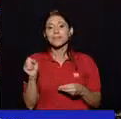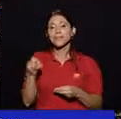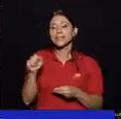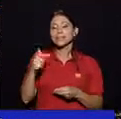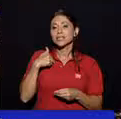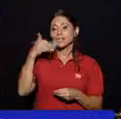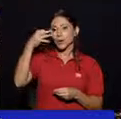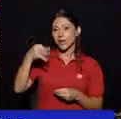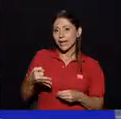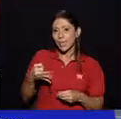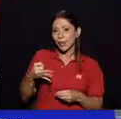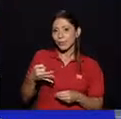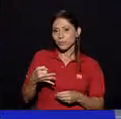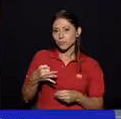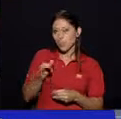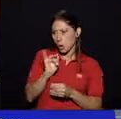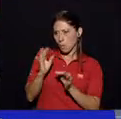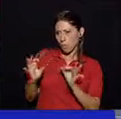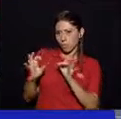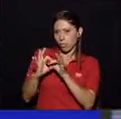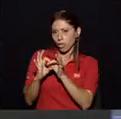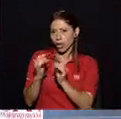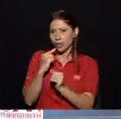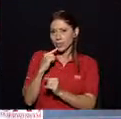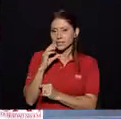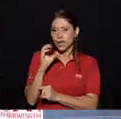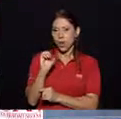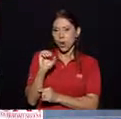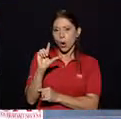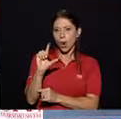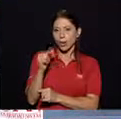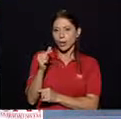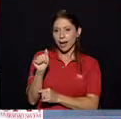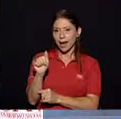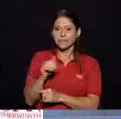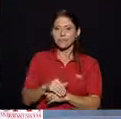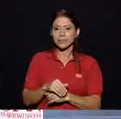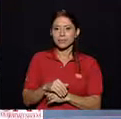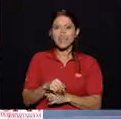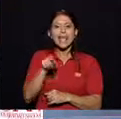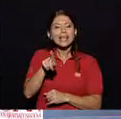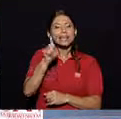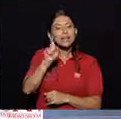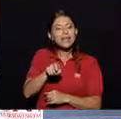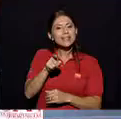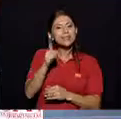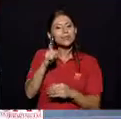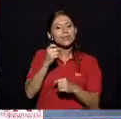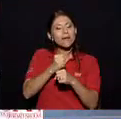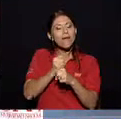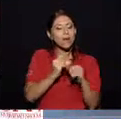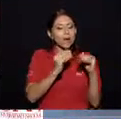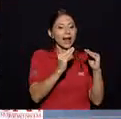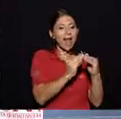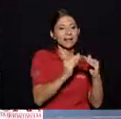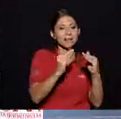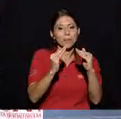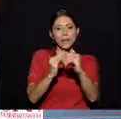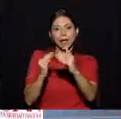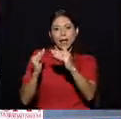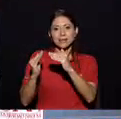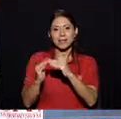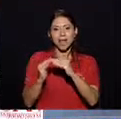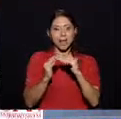Porque, bueno, el asunto es que yo sí creo que la única manera es tomar conciencia de que cada